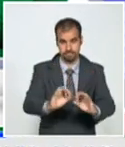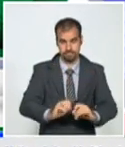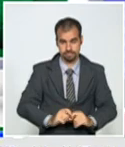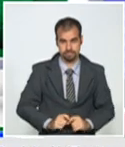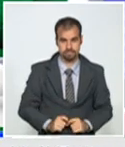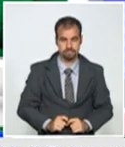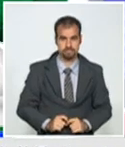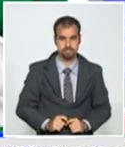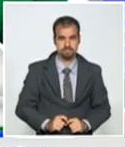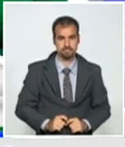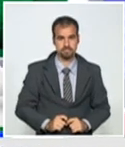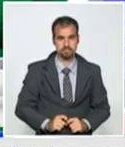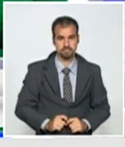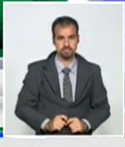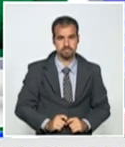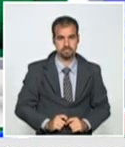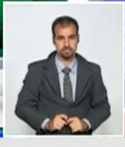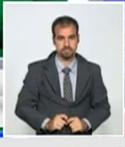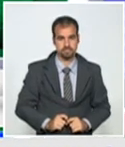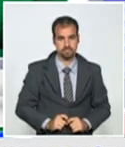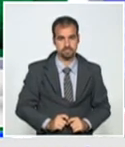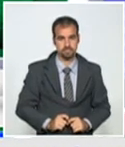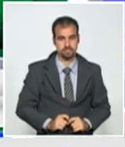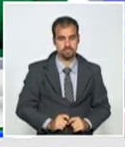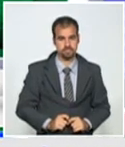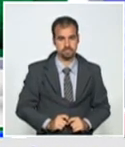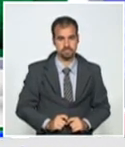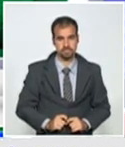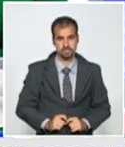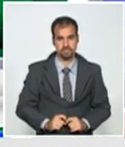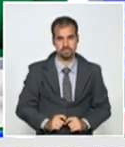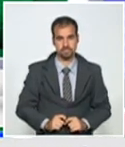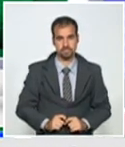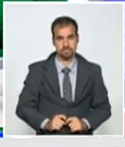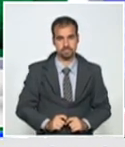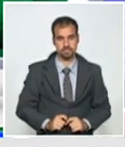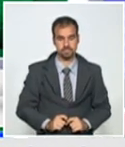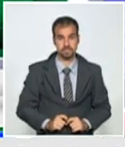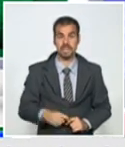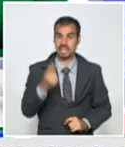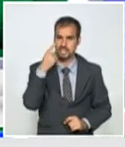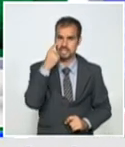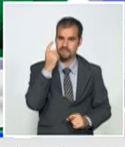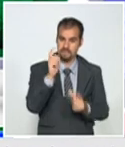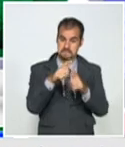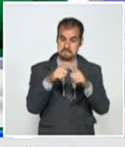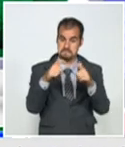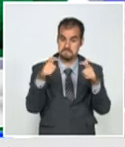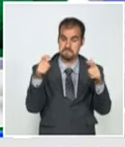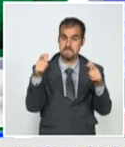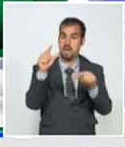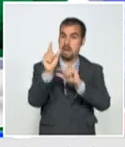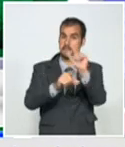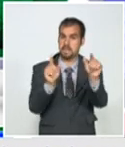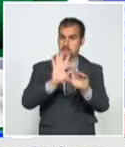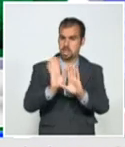nos permite incrementar el número de recuperados, que ya alcanza